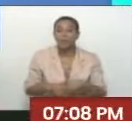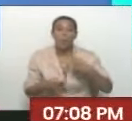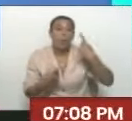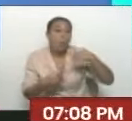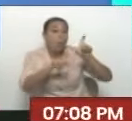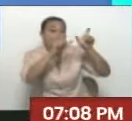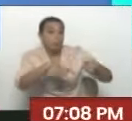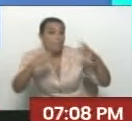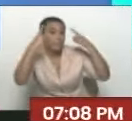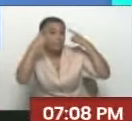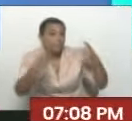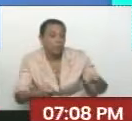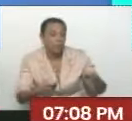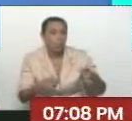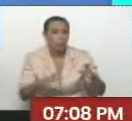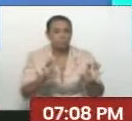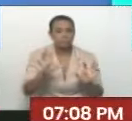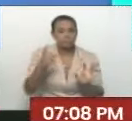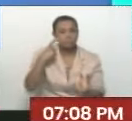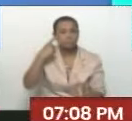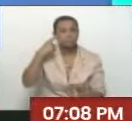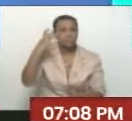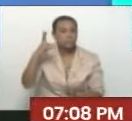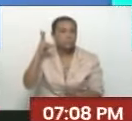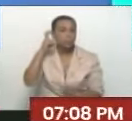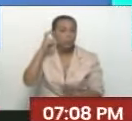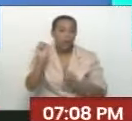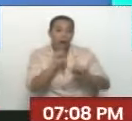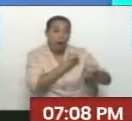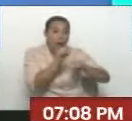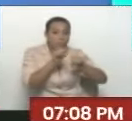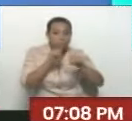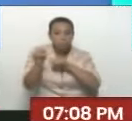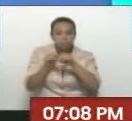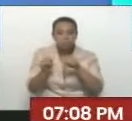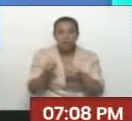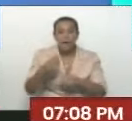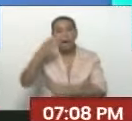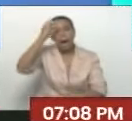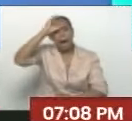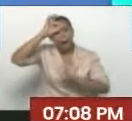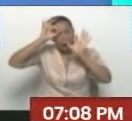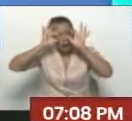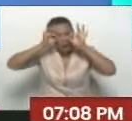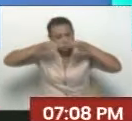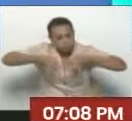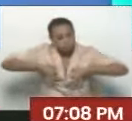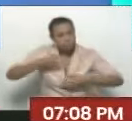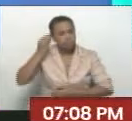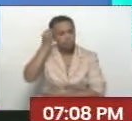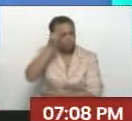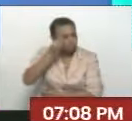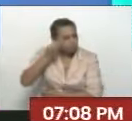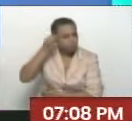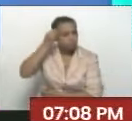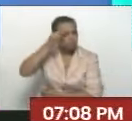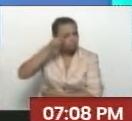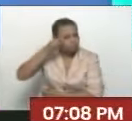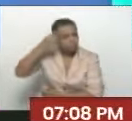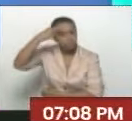Martí, ¿verdad? De la acción a la reflexión. De la